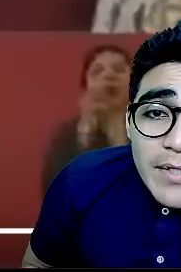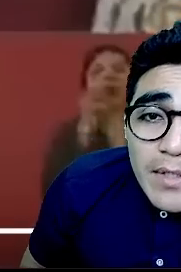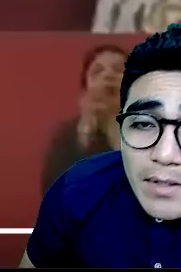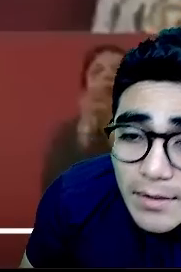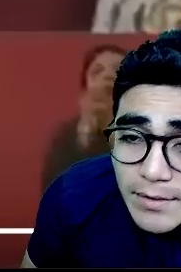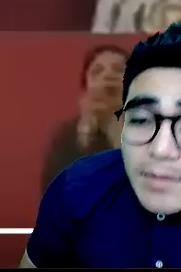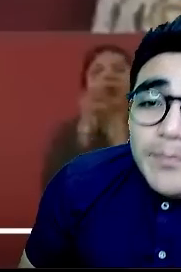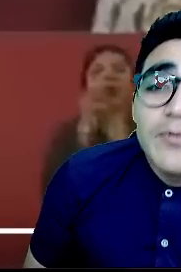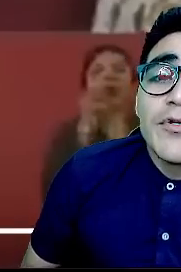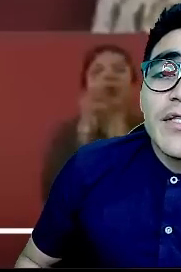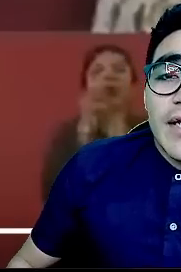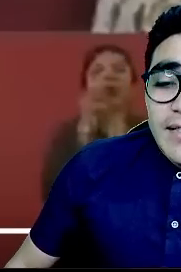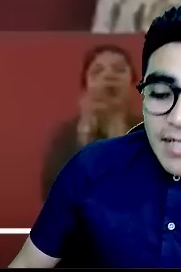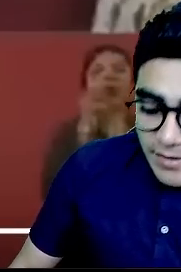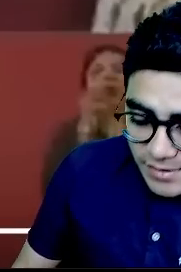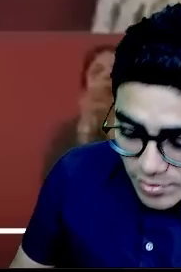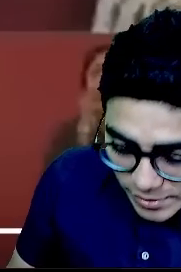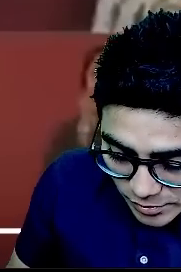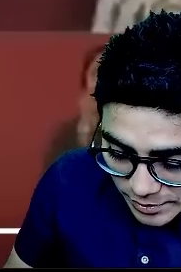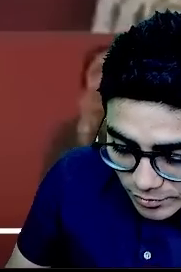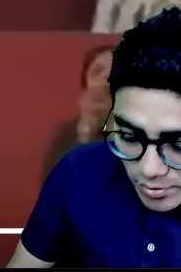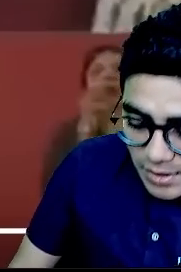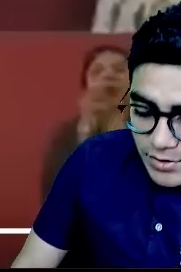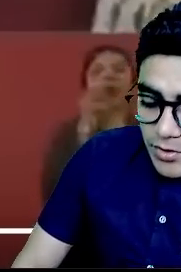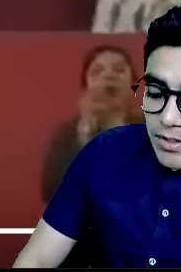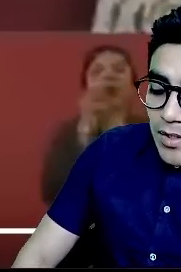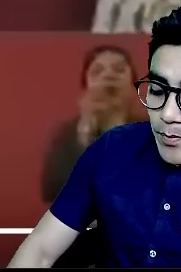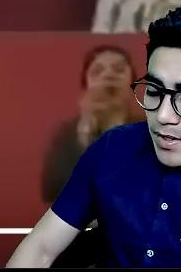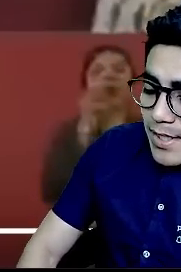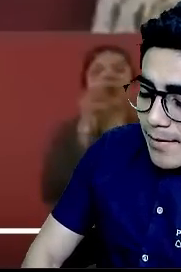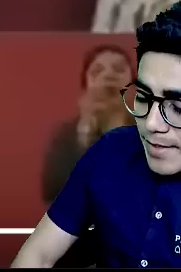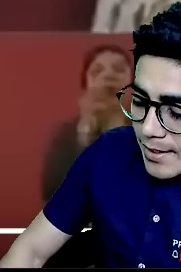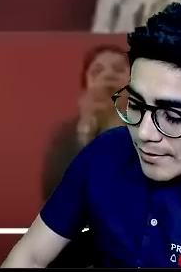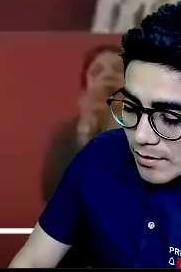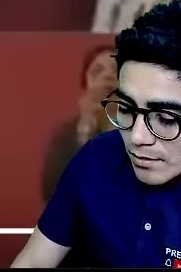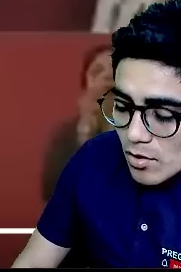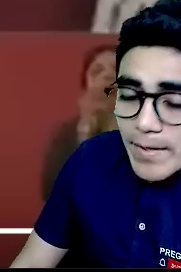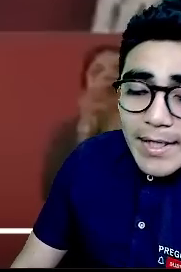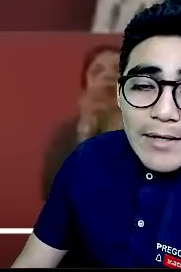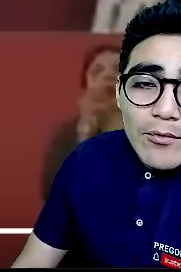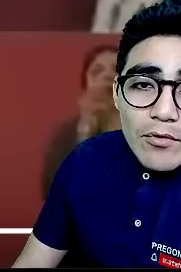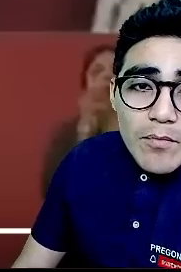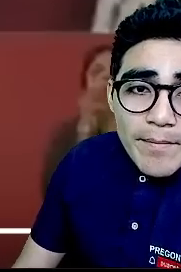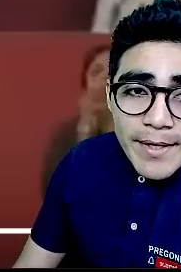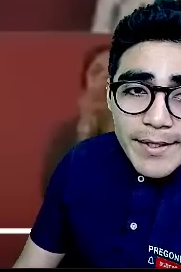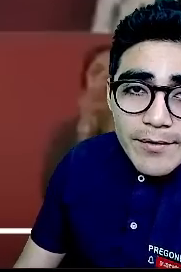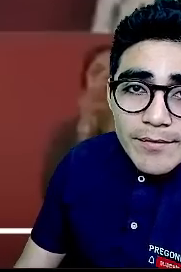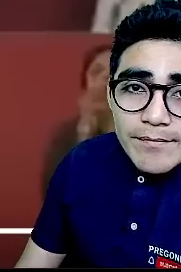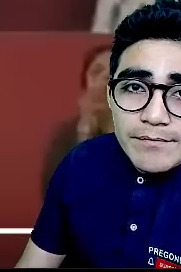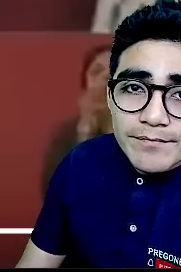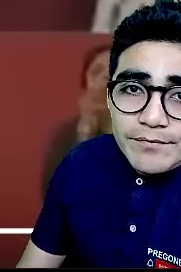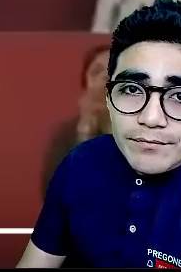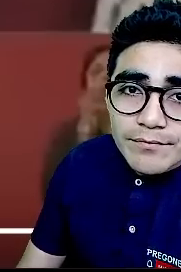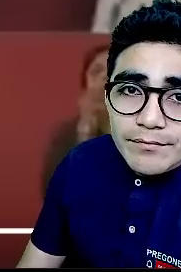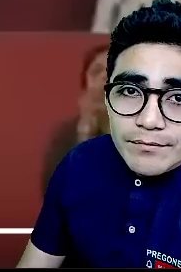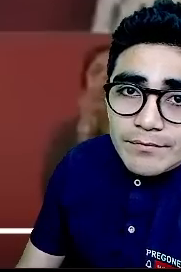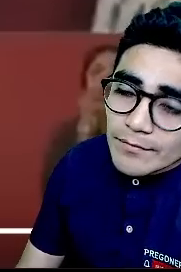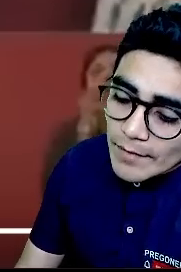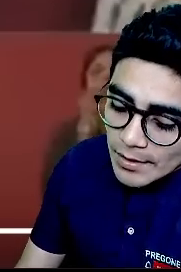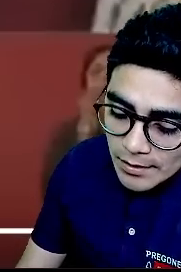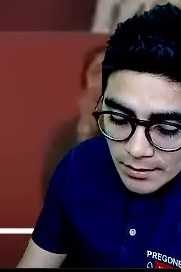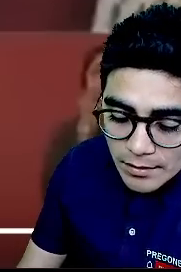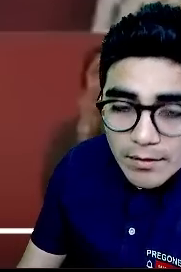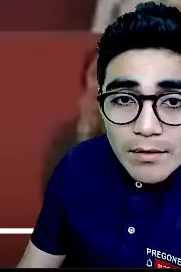Pues se vienen tiempos muy interesantes, señores, sobre todo elecciones que pueden cambiar o marcar un rumbo en México.